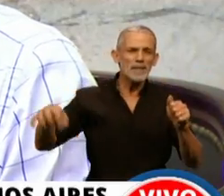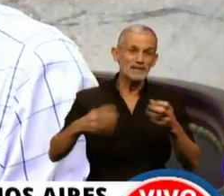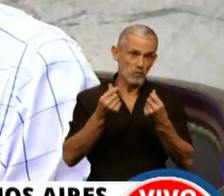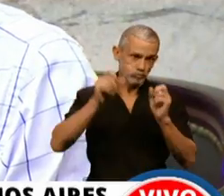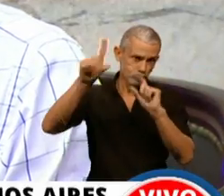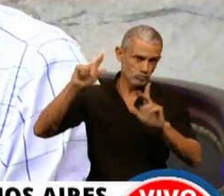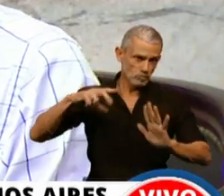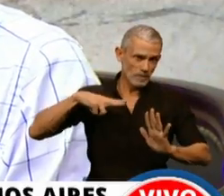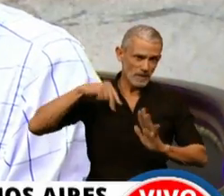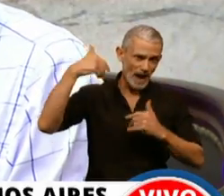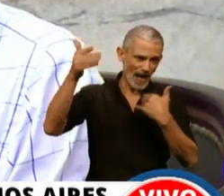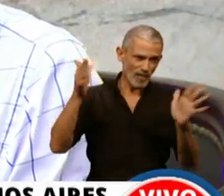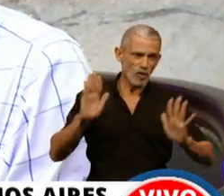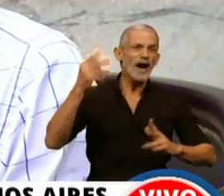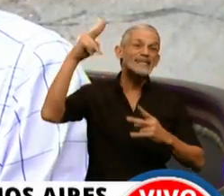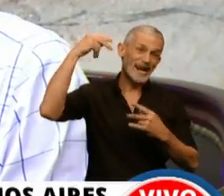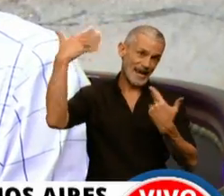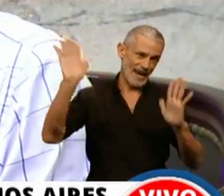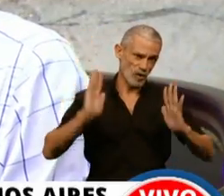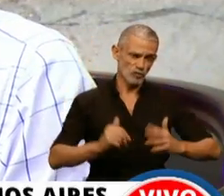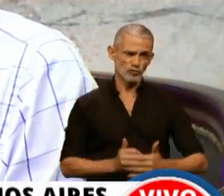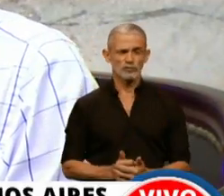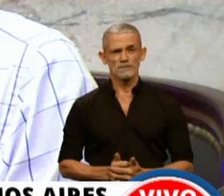privados la mayoría extranjero